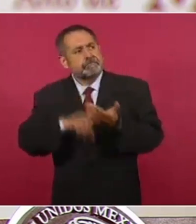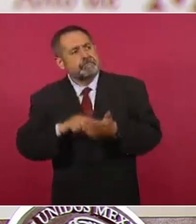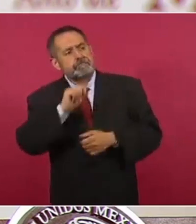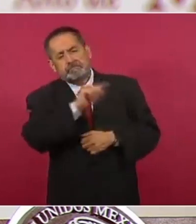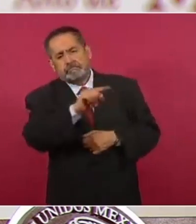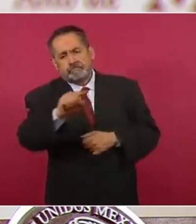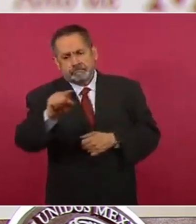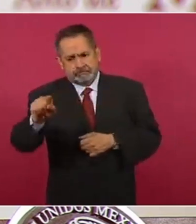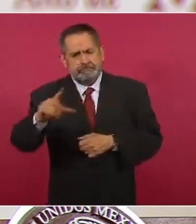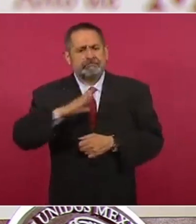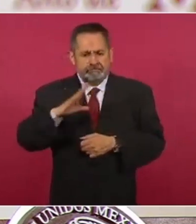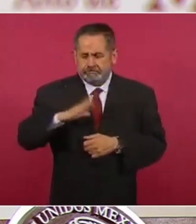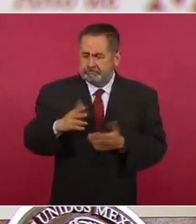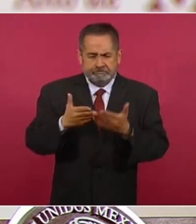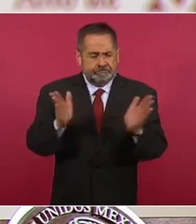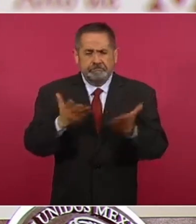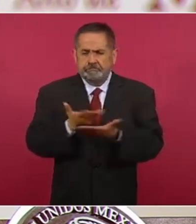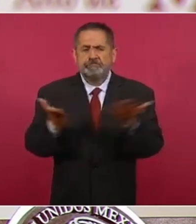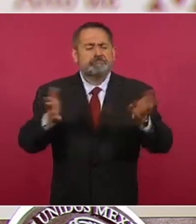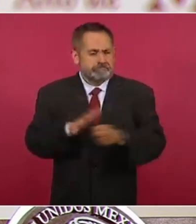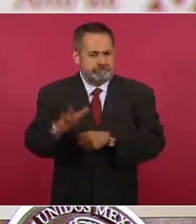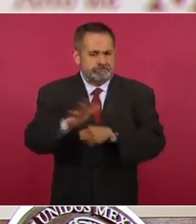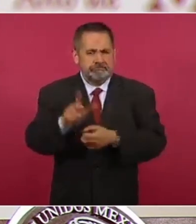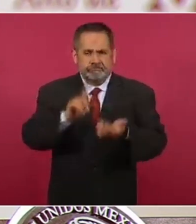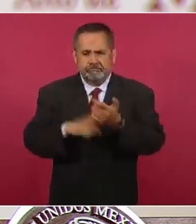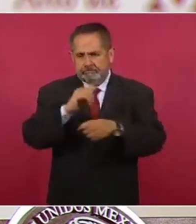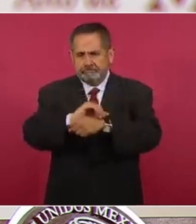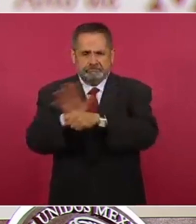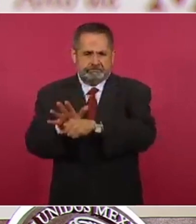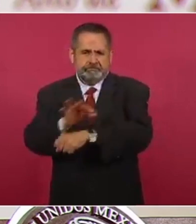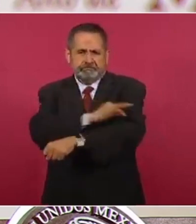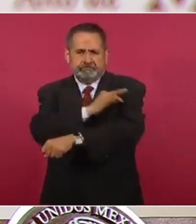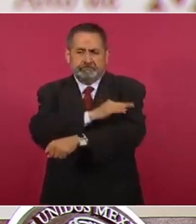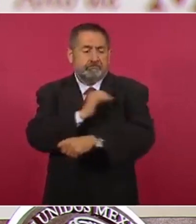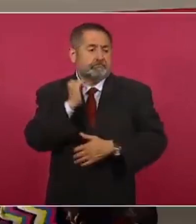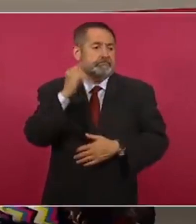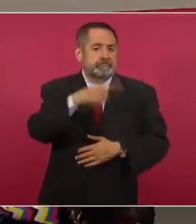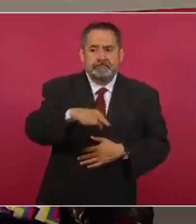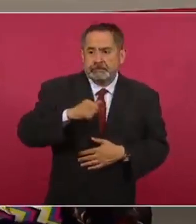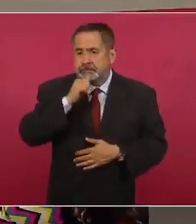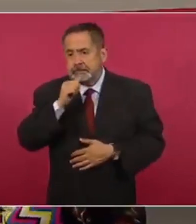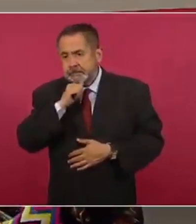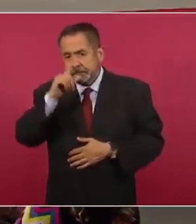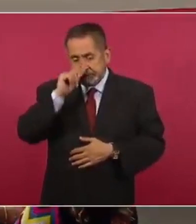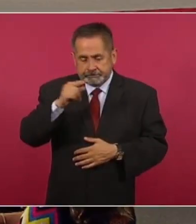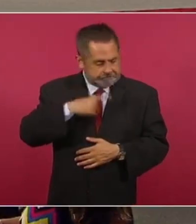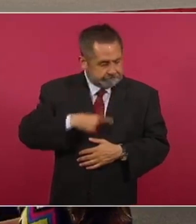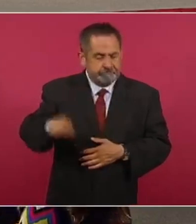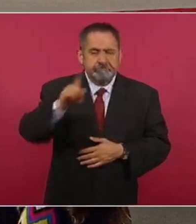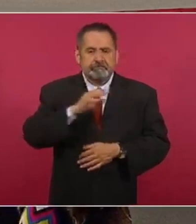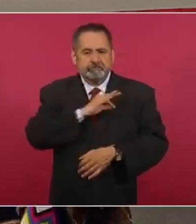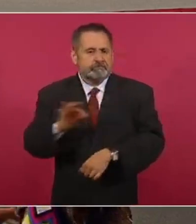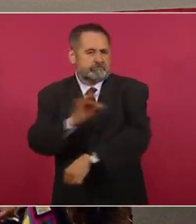ya estarán disponibles las vacunas kobe para que cualquiera que no se haya vacunado lo haga esto